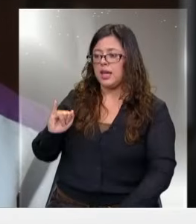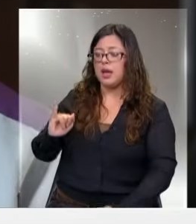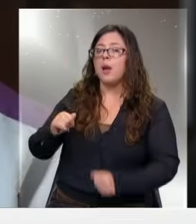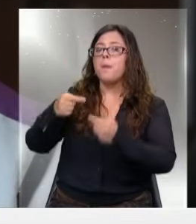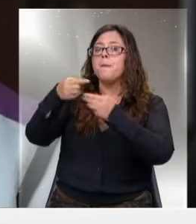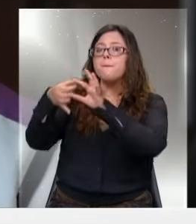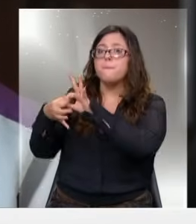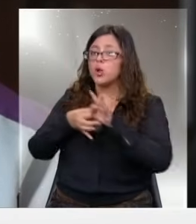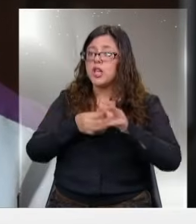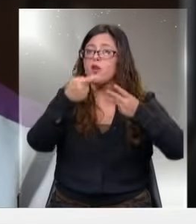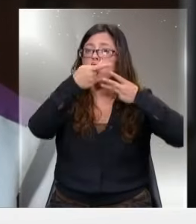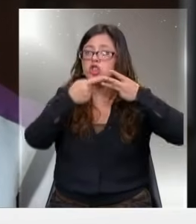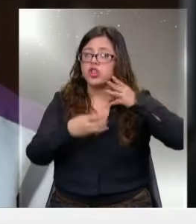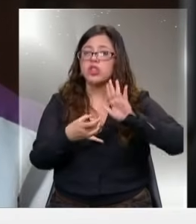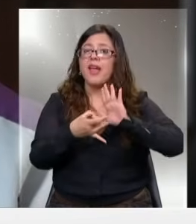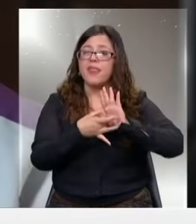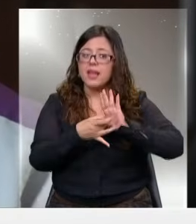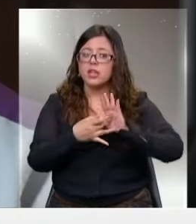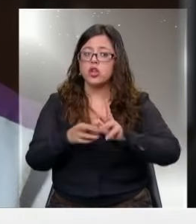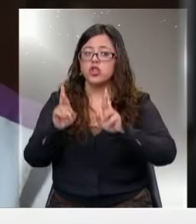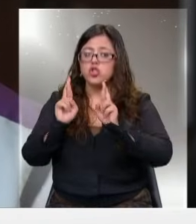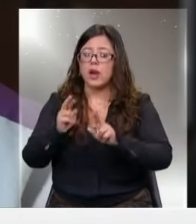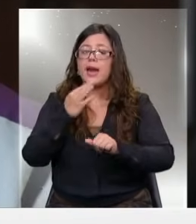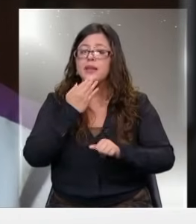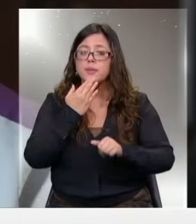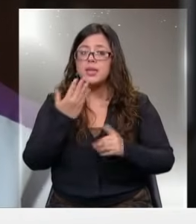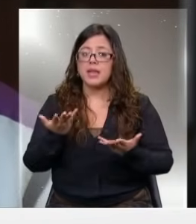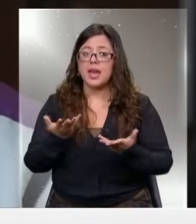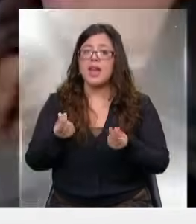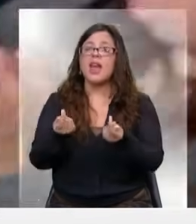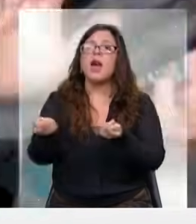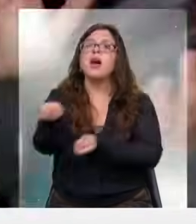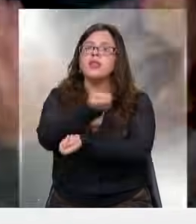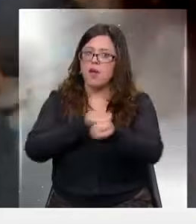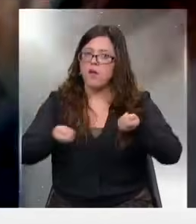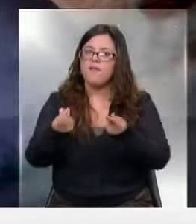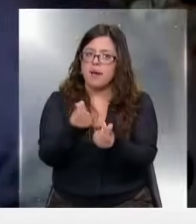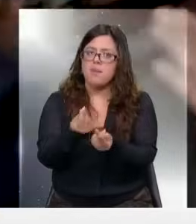3 delitos y espero también que devuelva la plata.